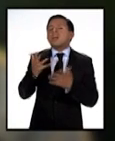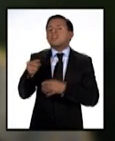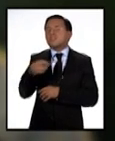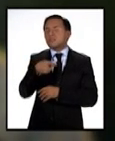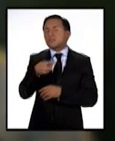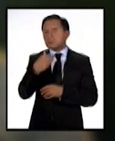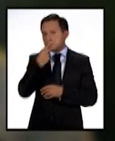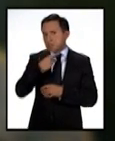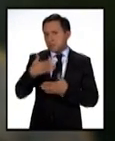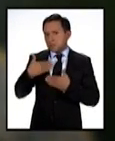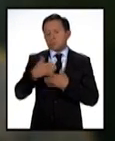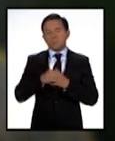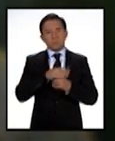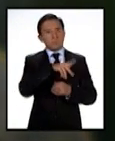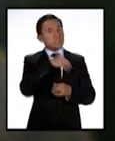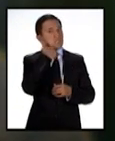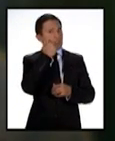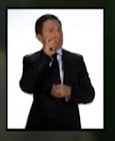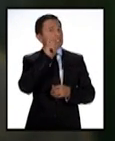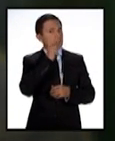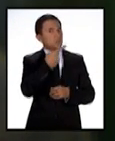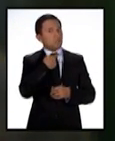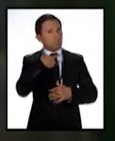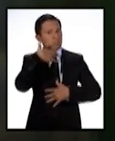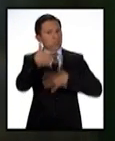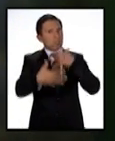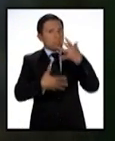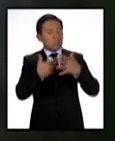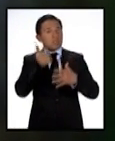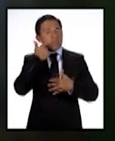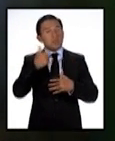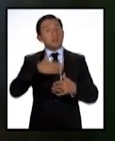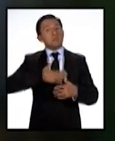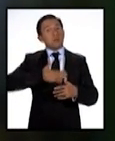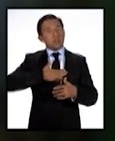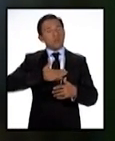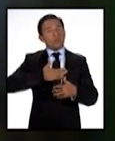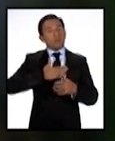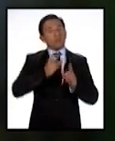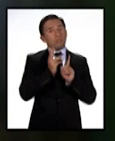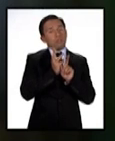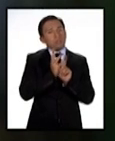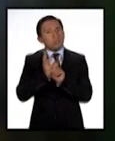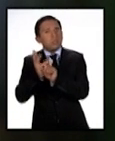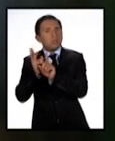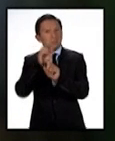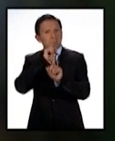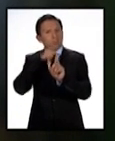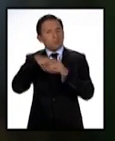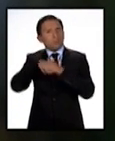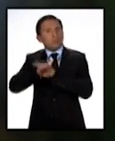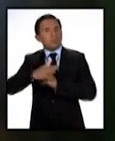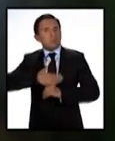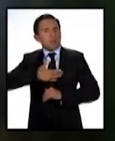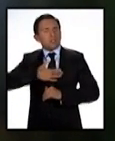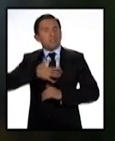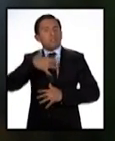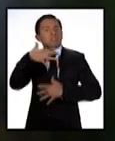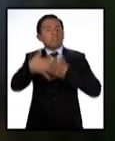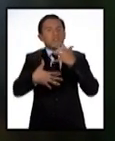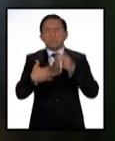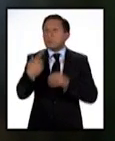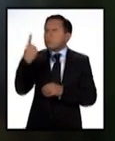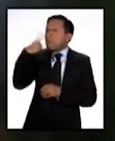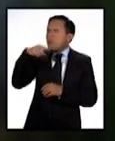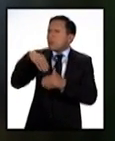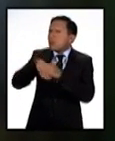Quería que me metieran al baño junto con ellos. ¿Para qué? Para que me hicieran esas